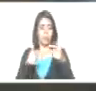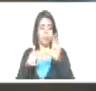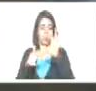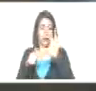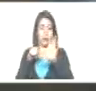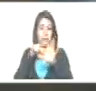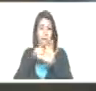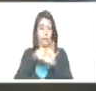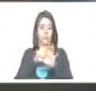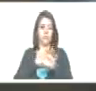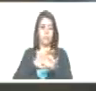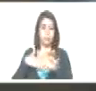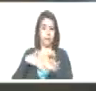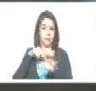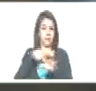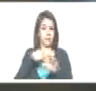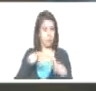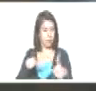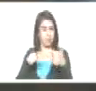intentaron